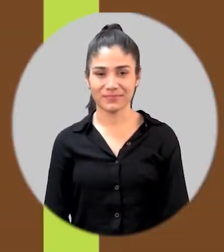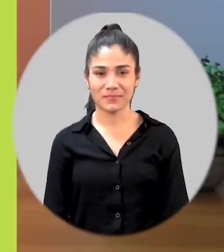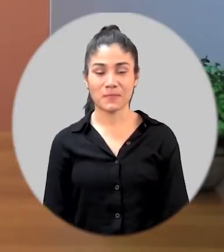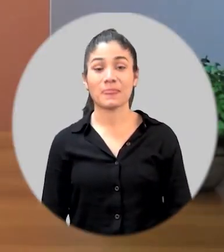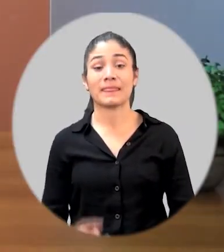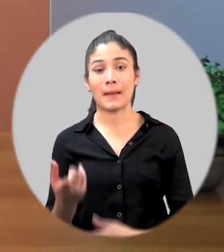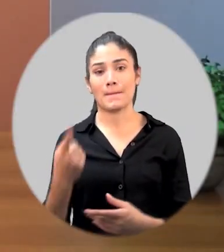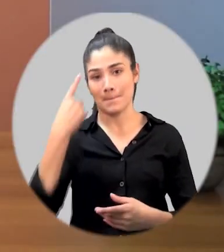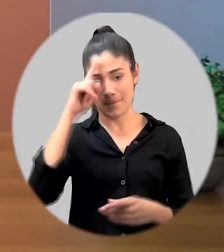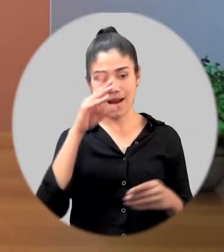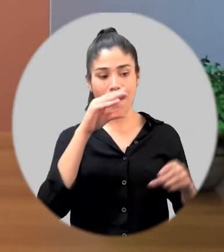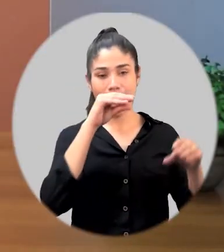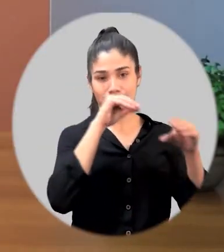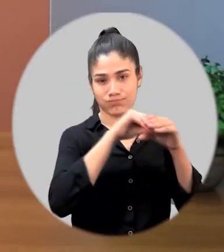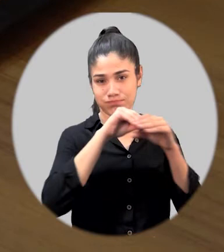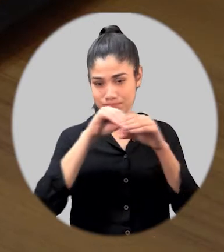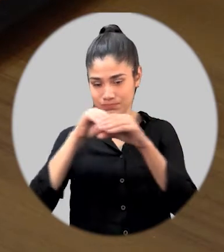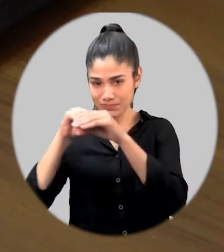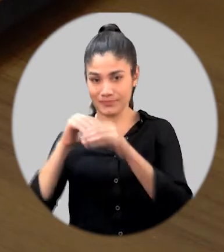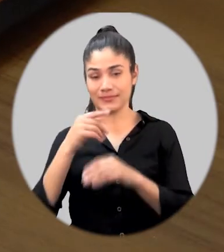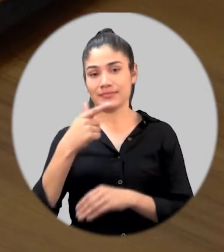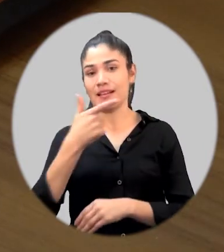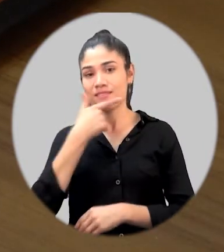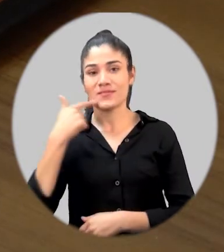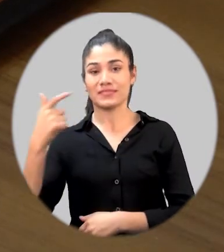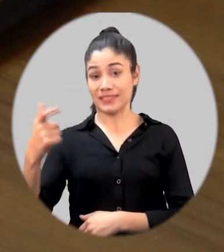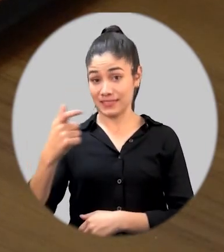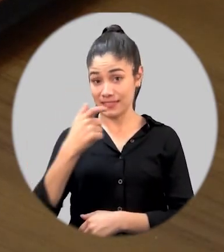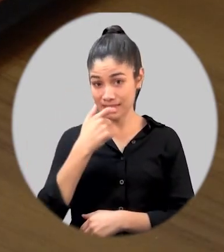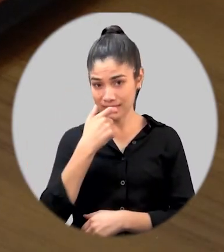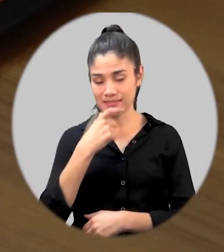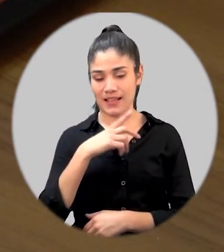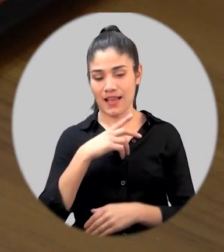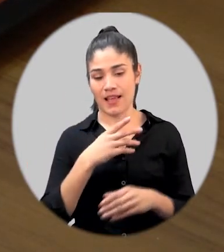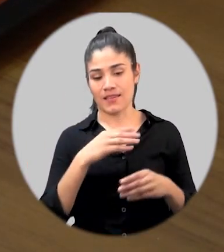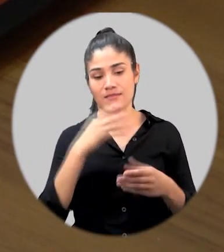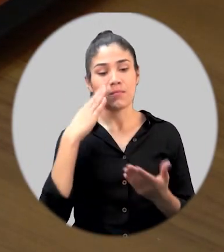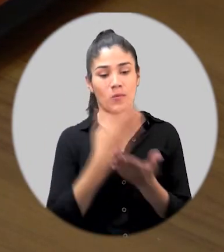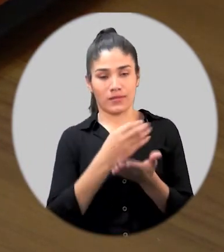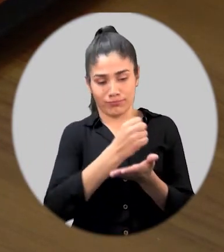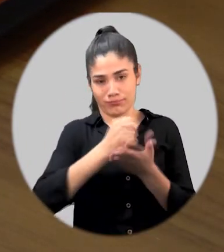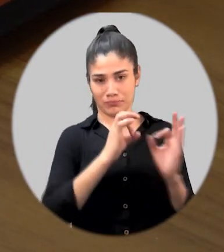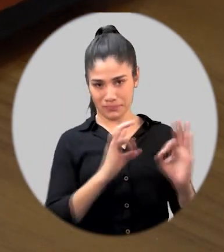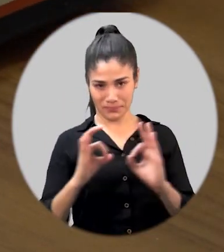Para rellenar, le quitamos un pedacito así a la